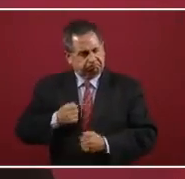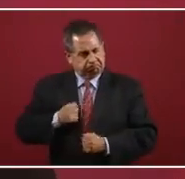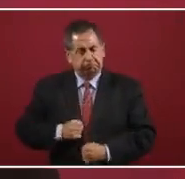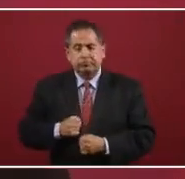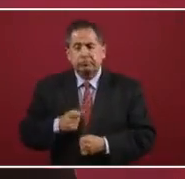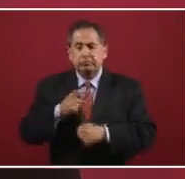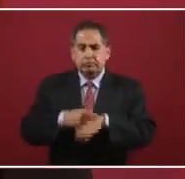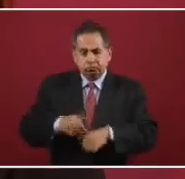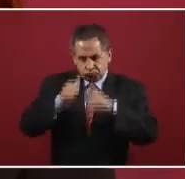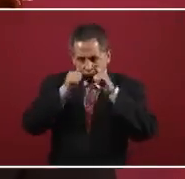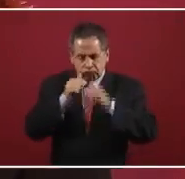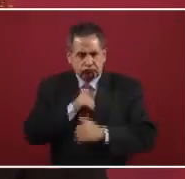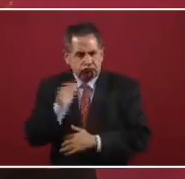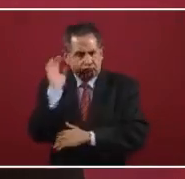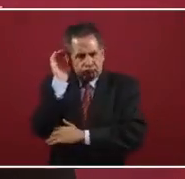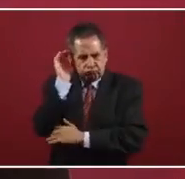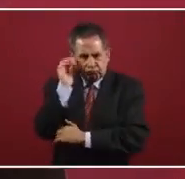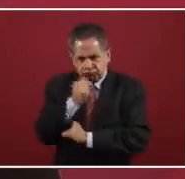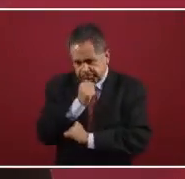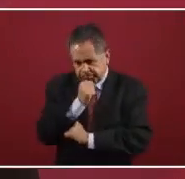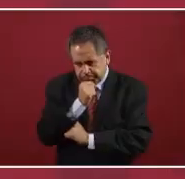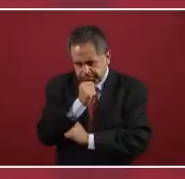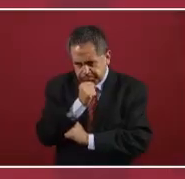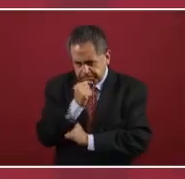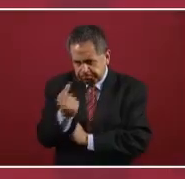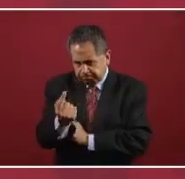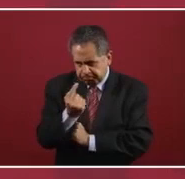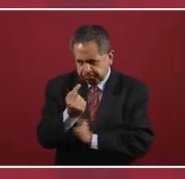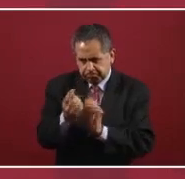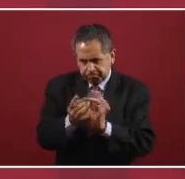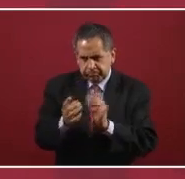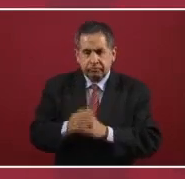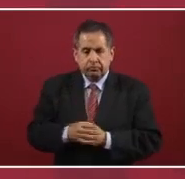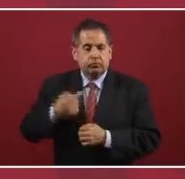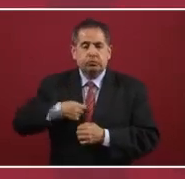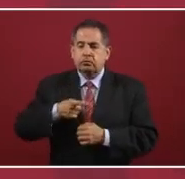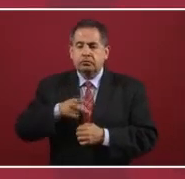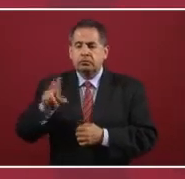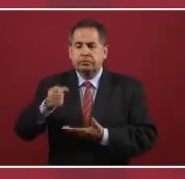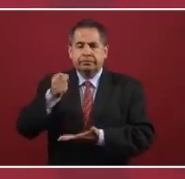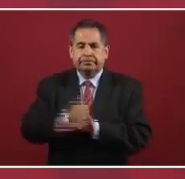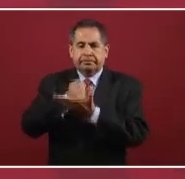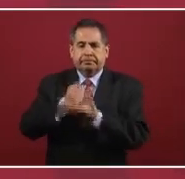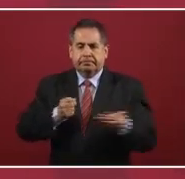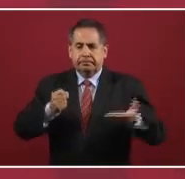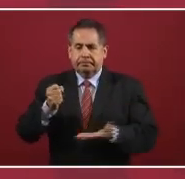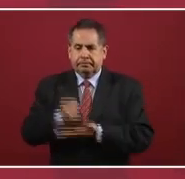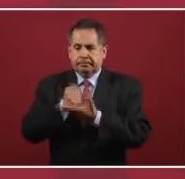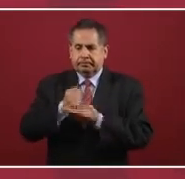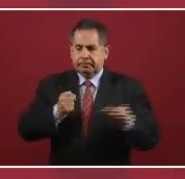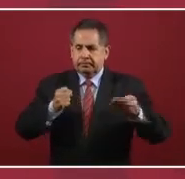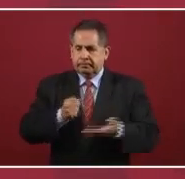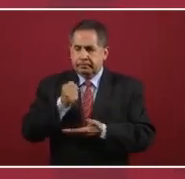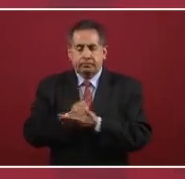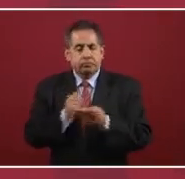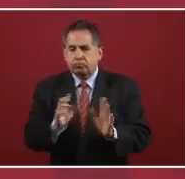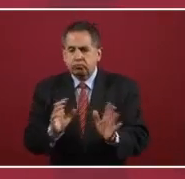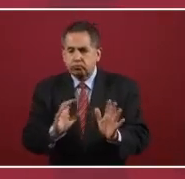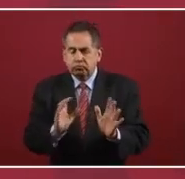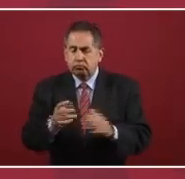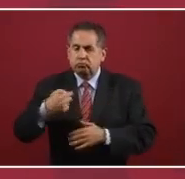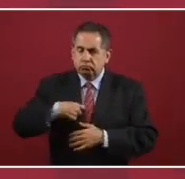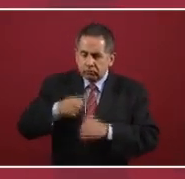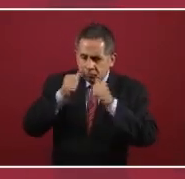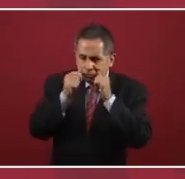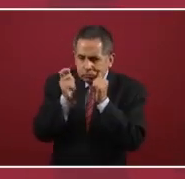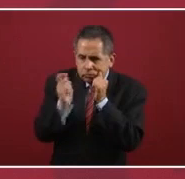es que hay que escuchar a la gente, es lo más importante. Nosotros no somos oficiales de partes, nosotros somos la parte donde tenemos que saber